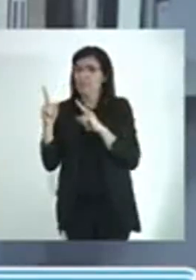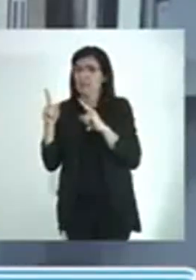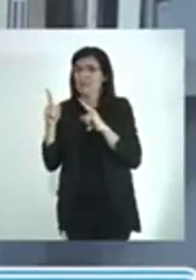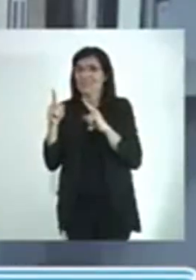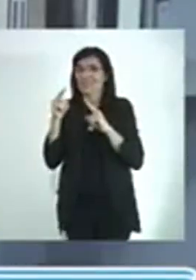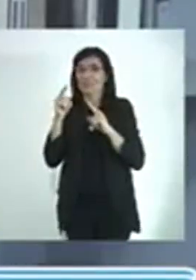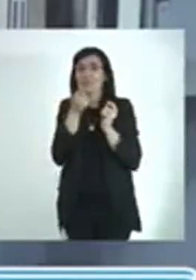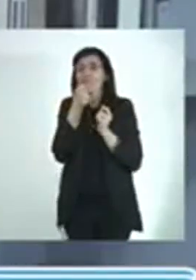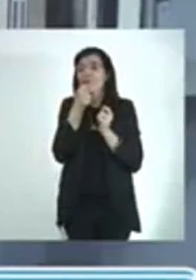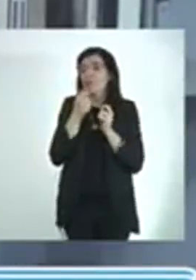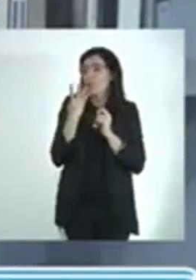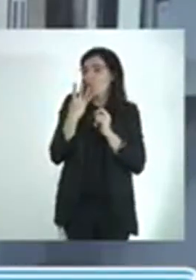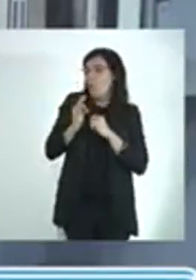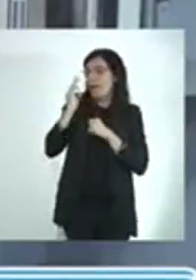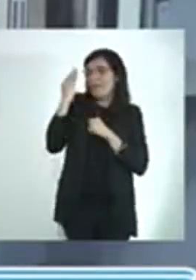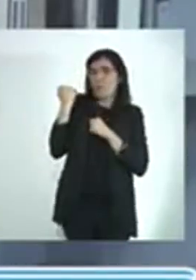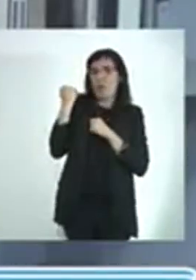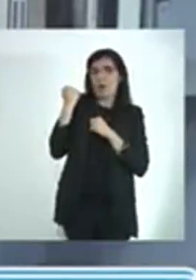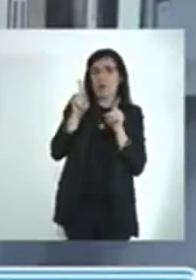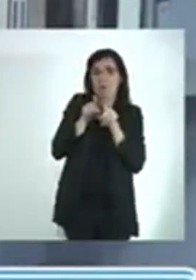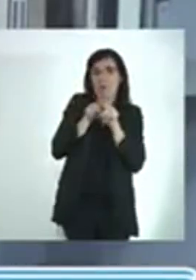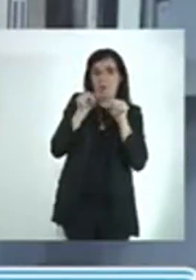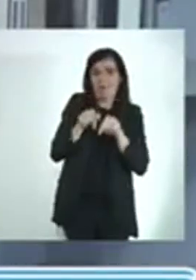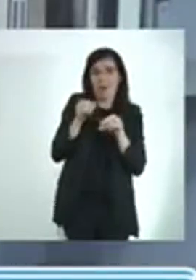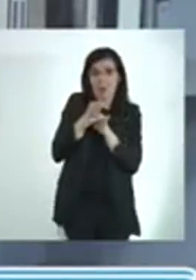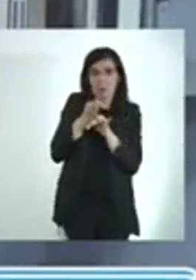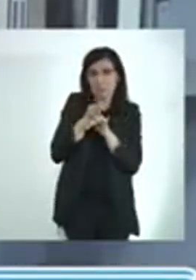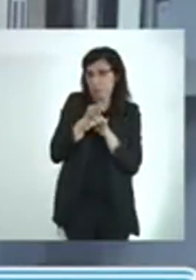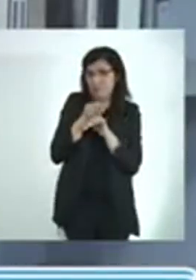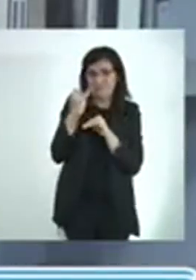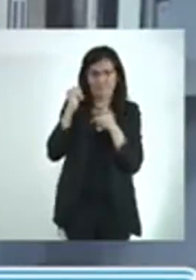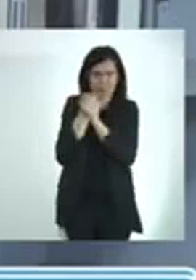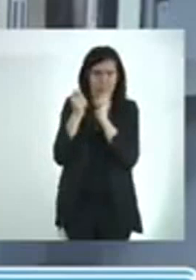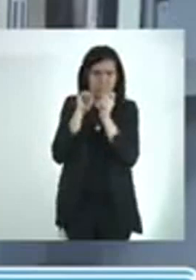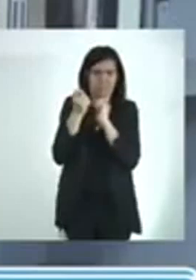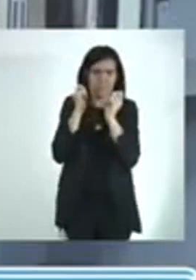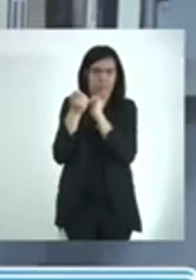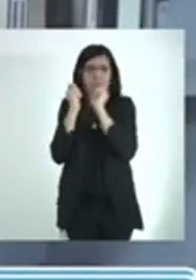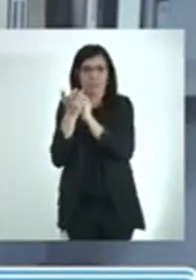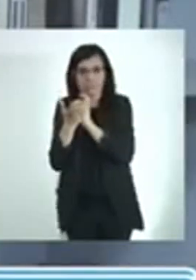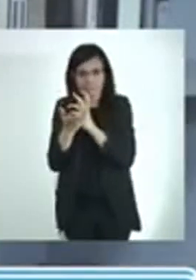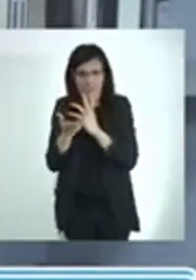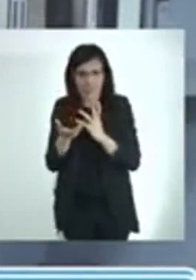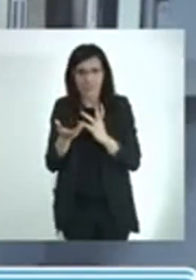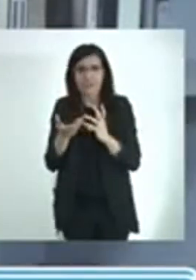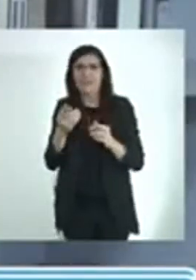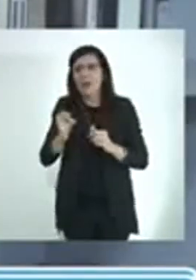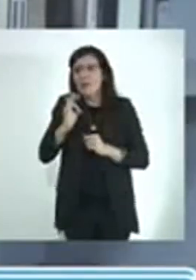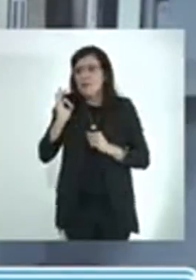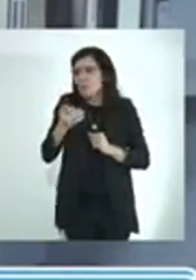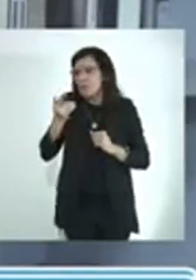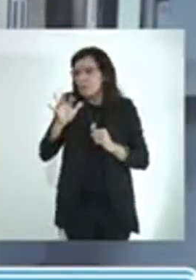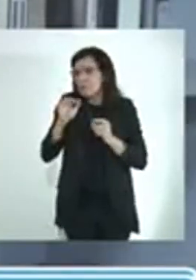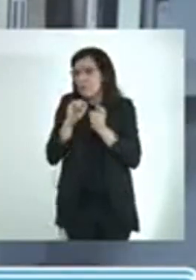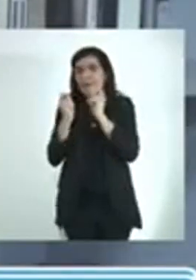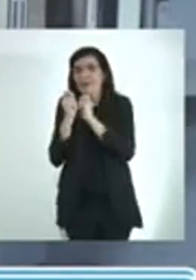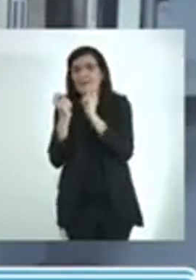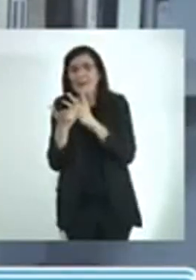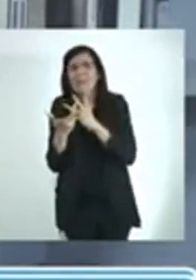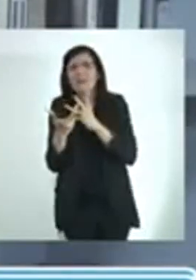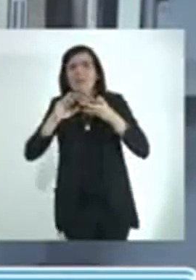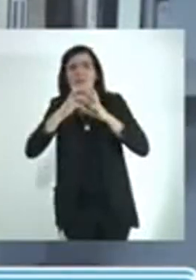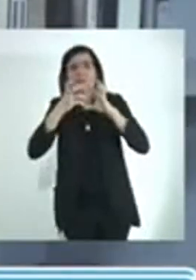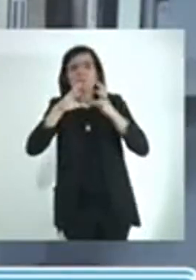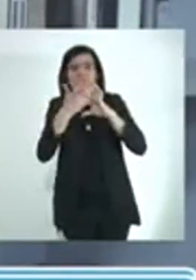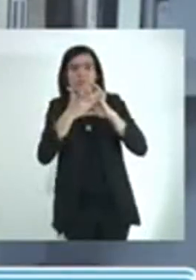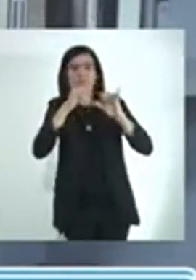cambios sociales que se van dando, que van acompañando. O sea, realmente es siempre un encuentro, es mucho trabajar en diálogo y también